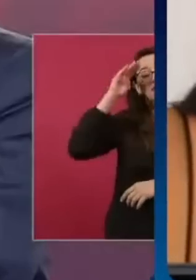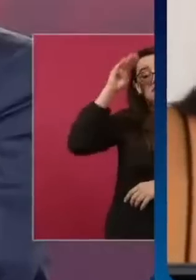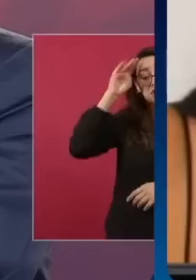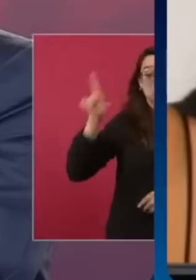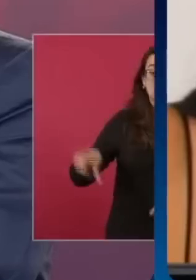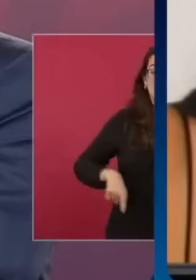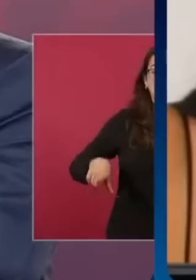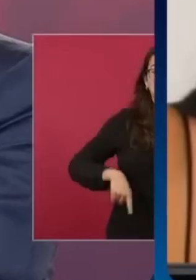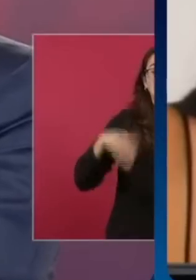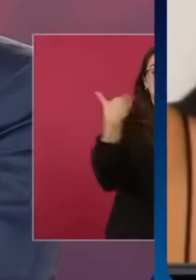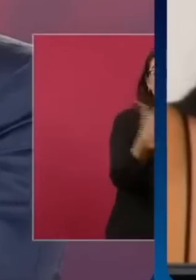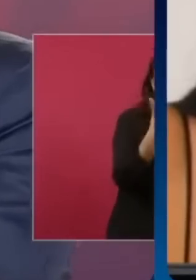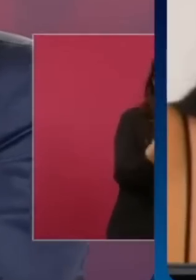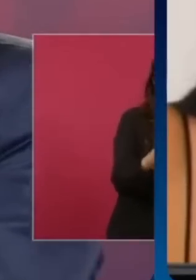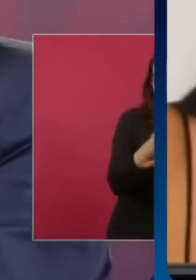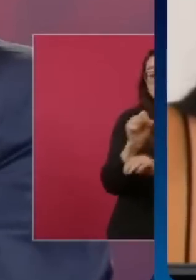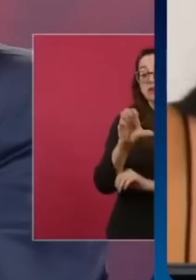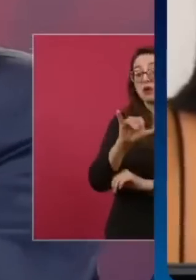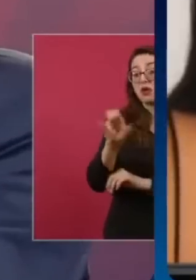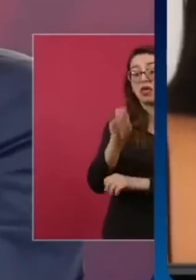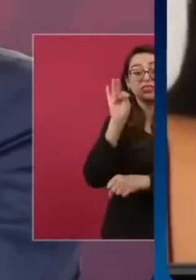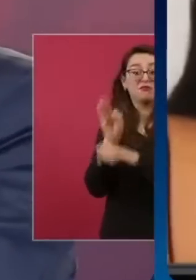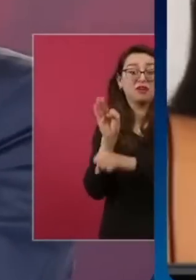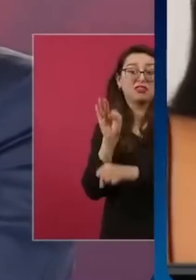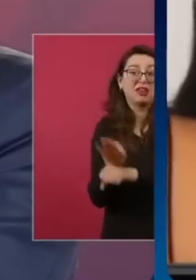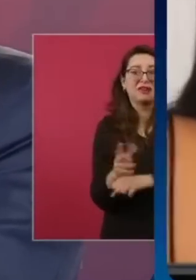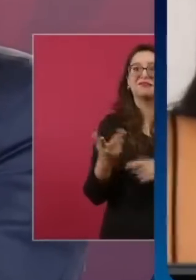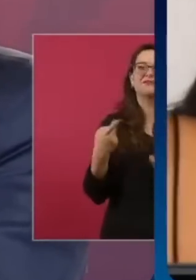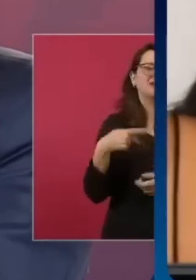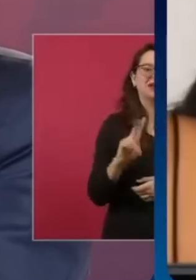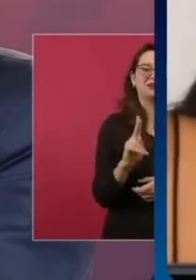la Suprema Corte, pero no creo,